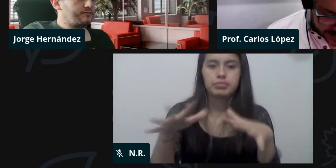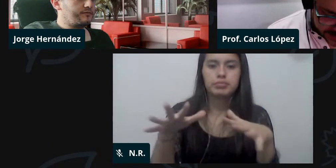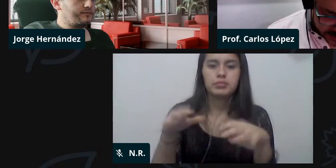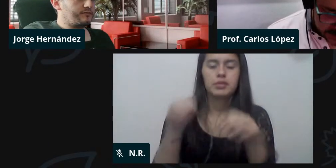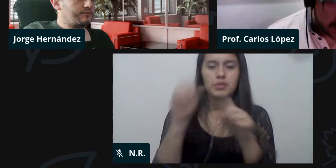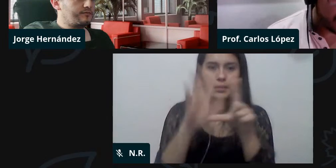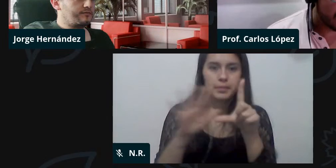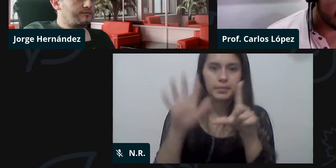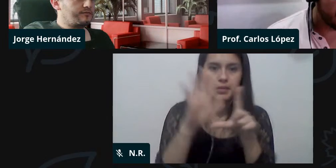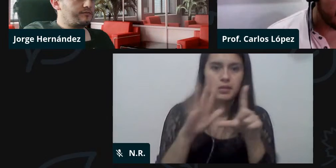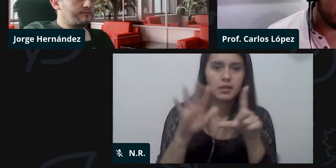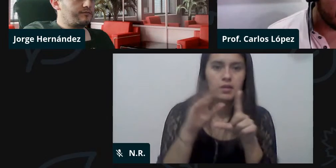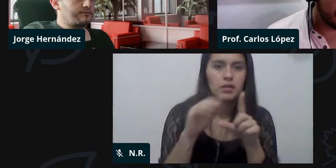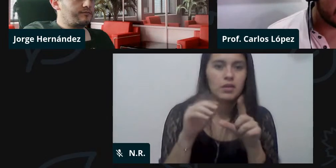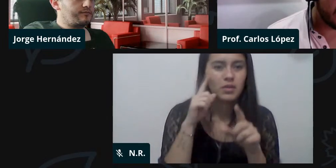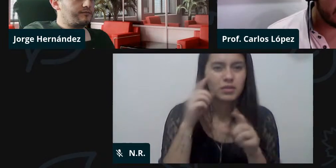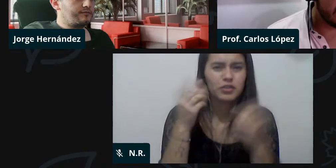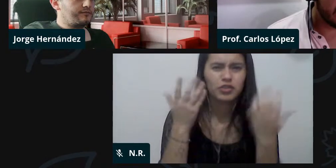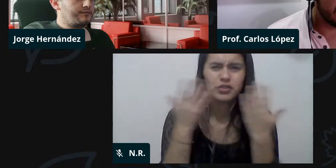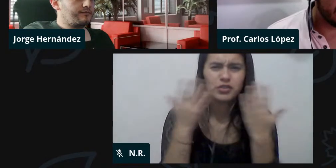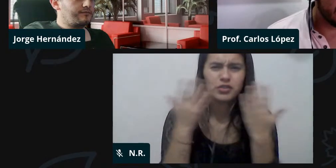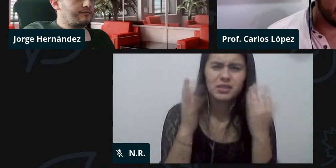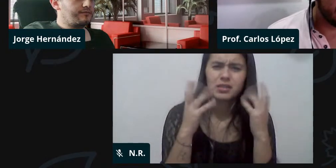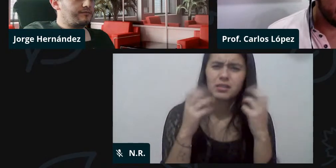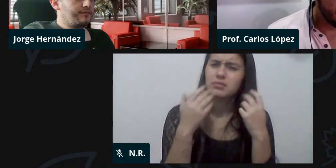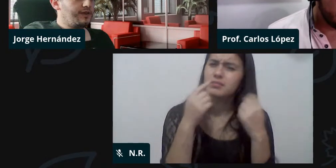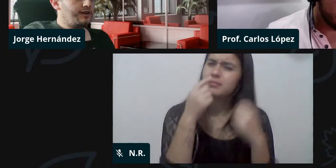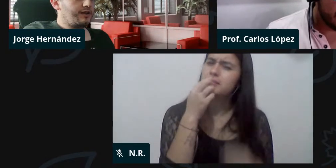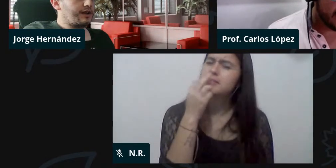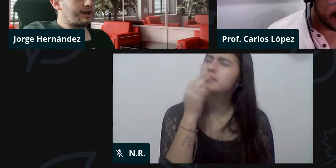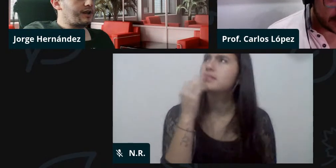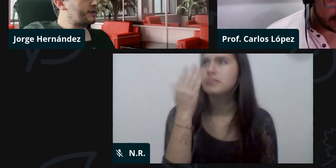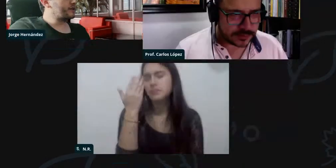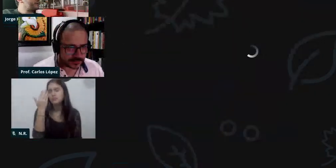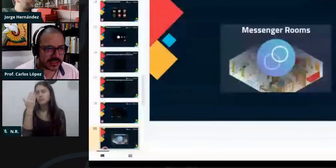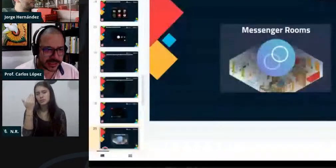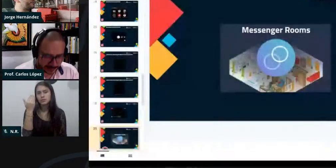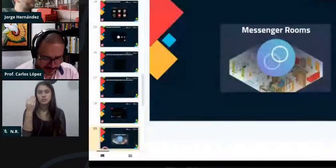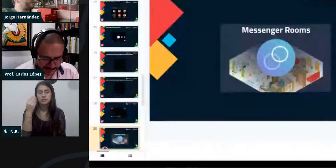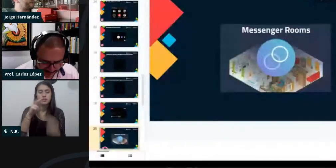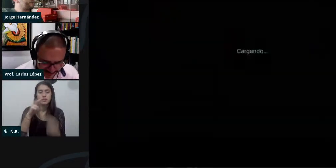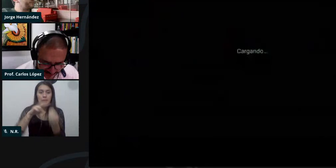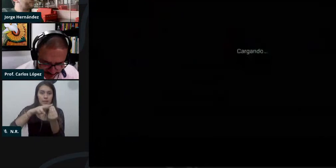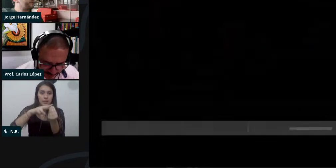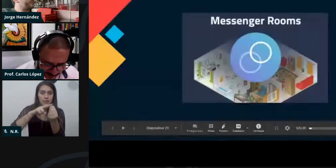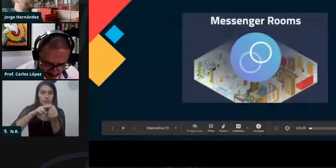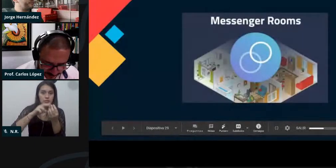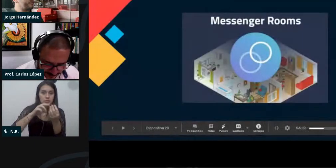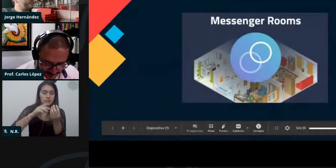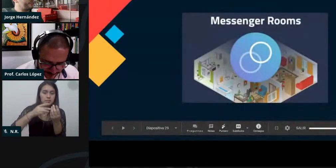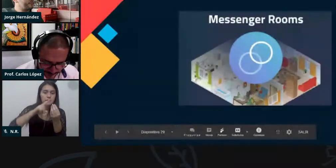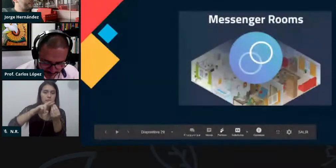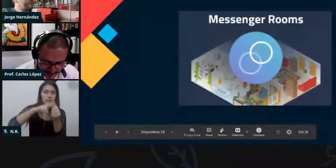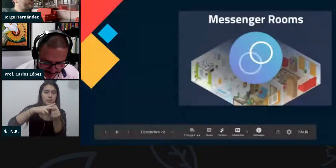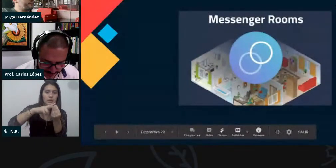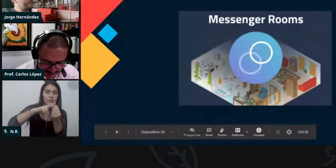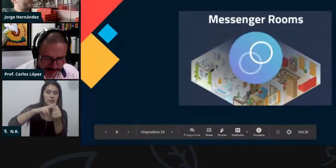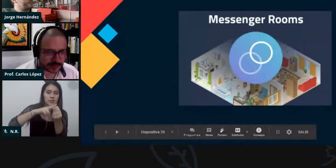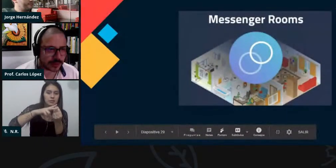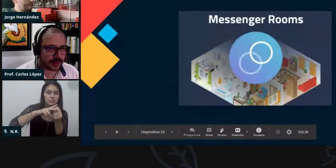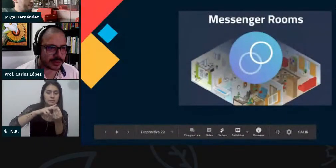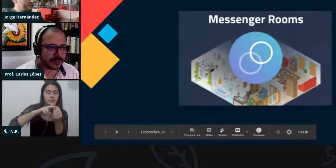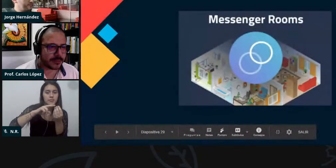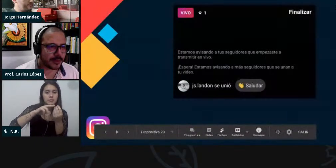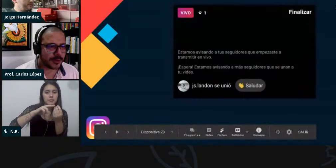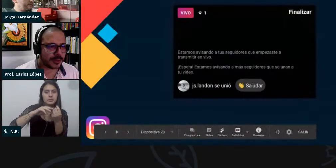ver, George, me acuerdo ese video, ¿cómo es que es? El de herramientas. El de herramientas digitales para la productividad. A ver